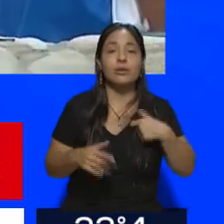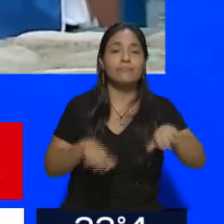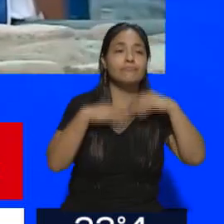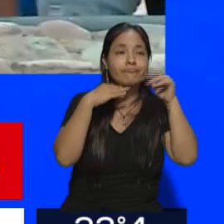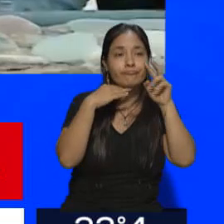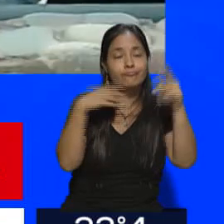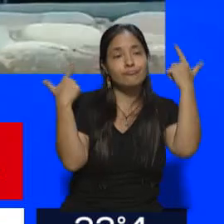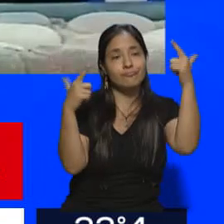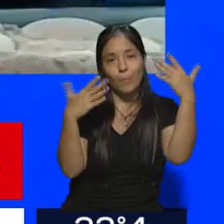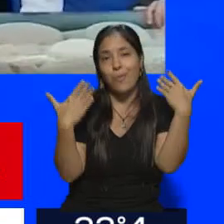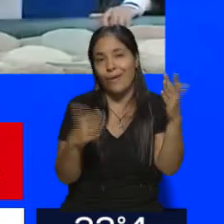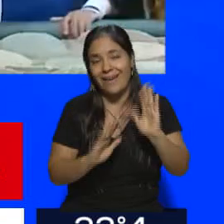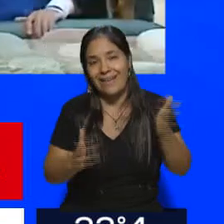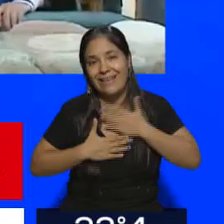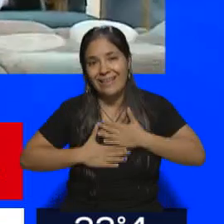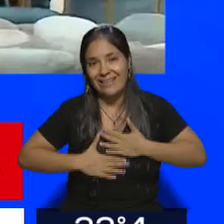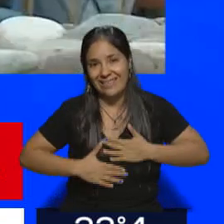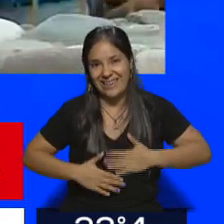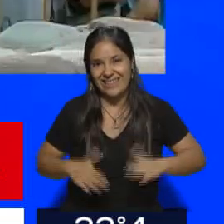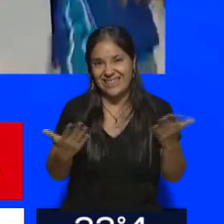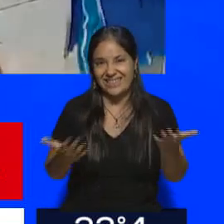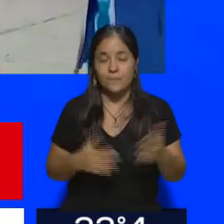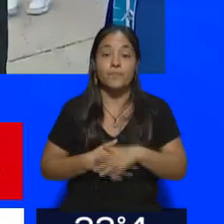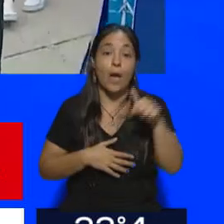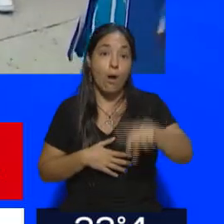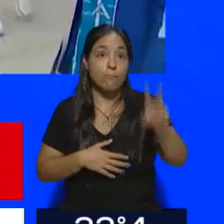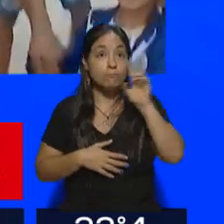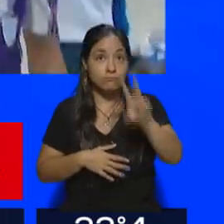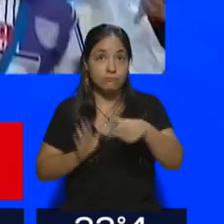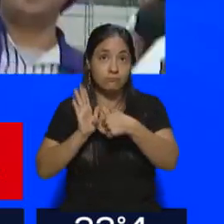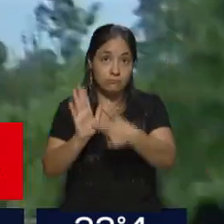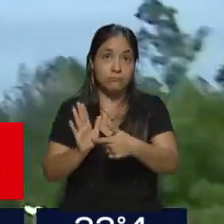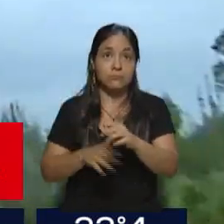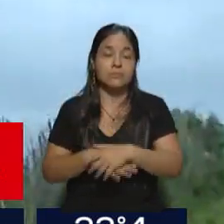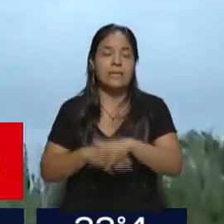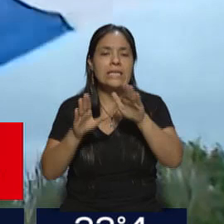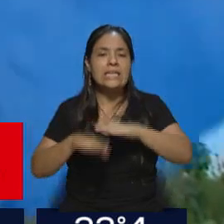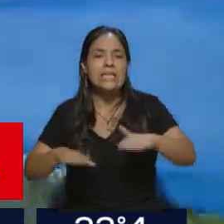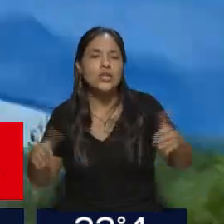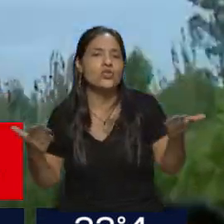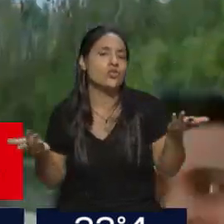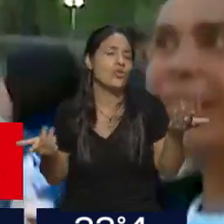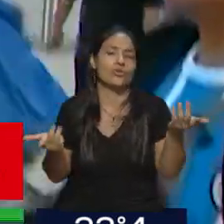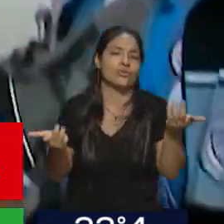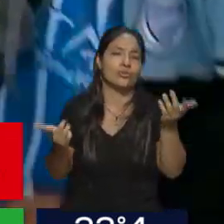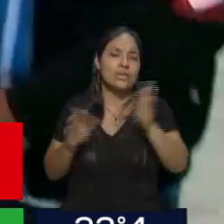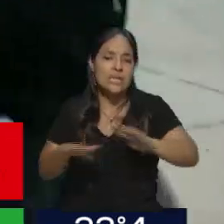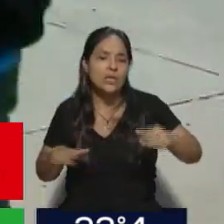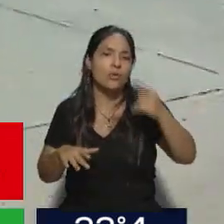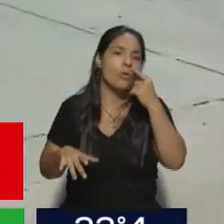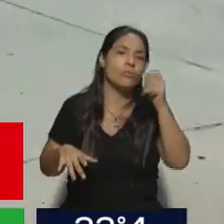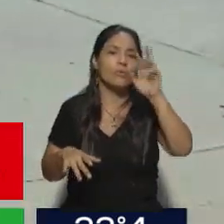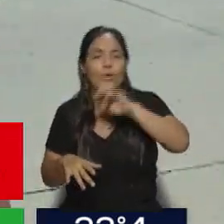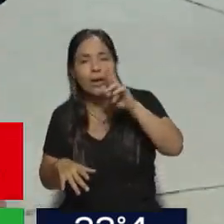simpatizantes puedan disfrutar de esto. Porque lo estamos viendo en imágenes. Chicos, niñas,